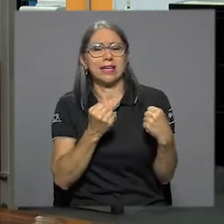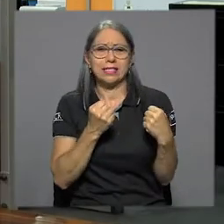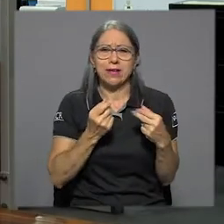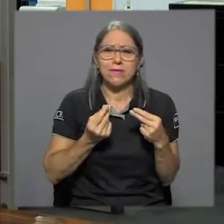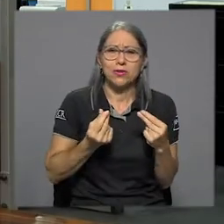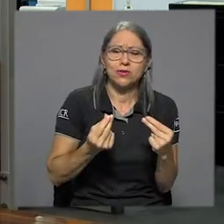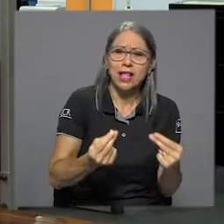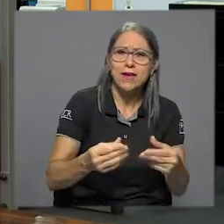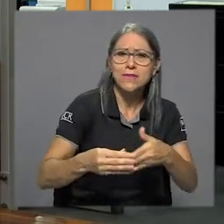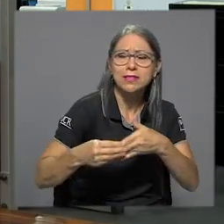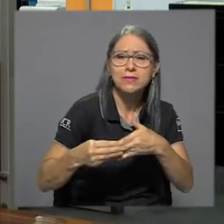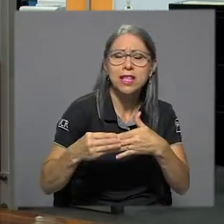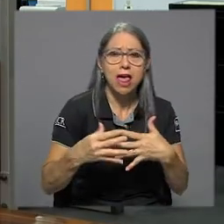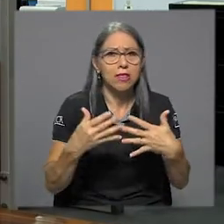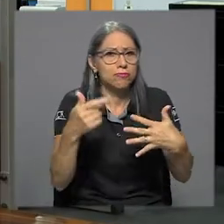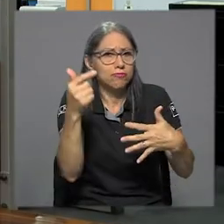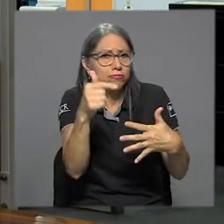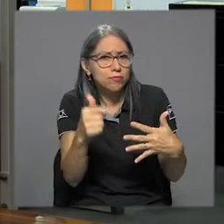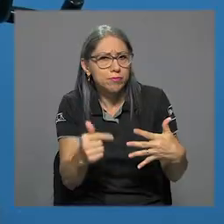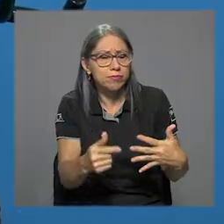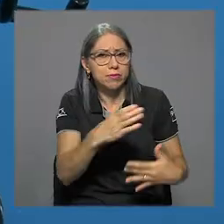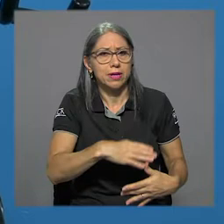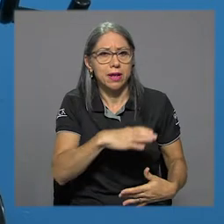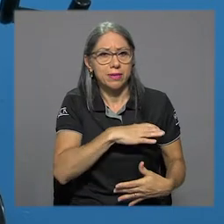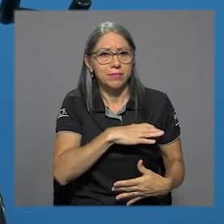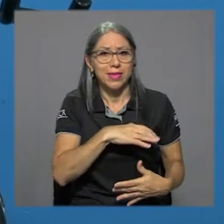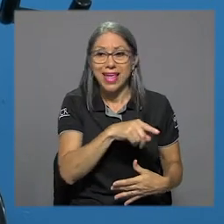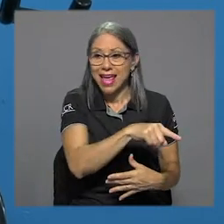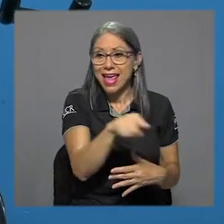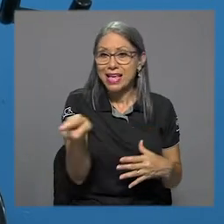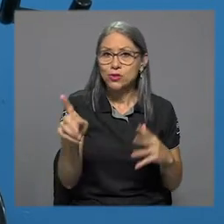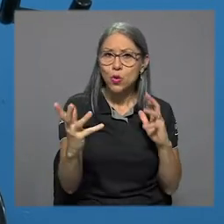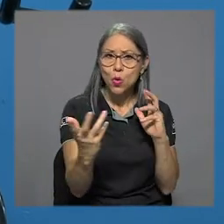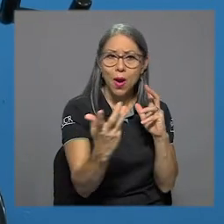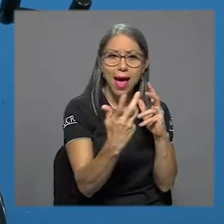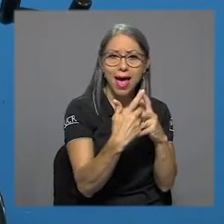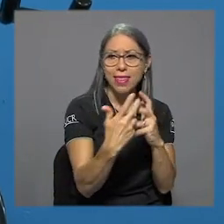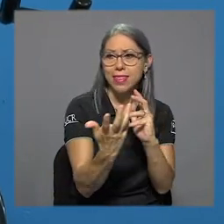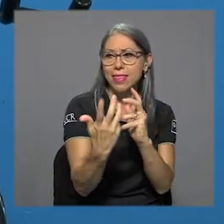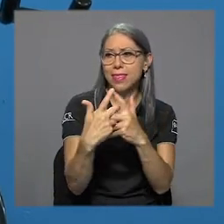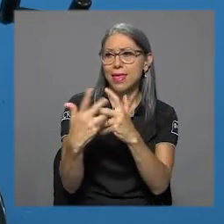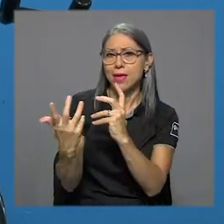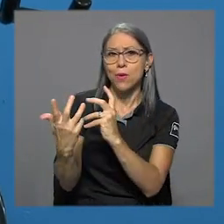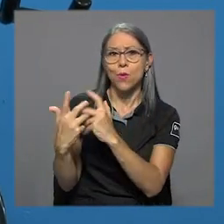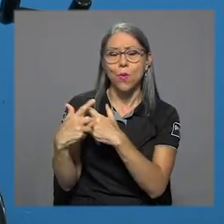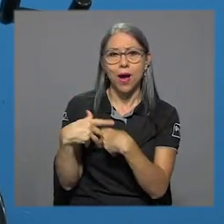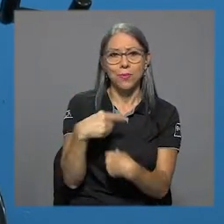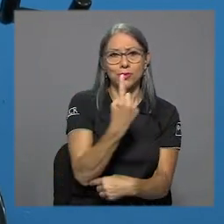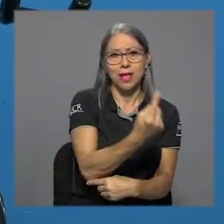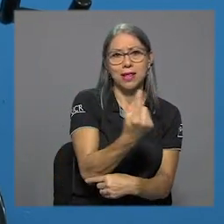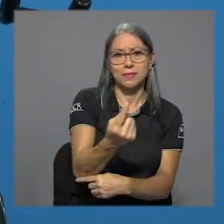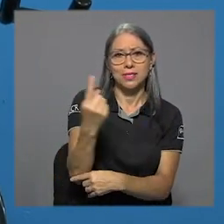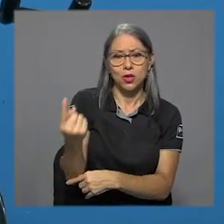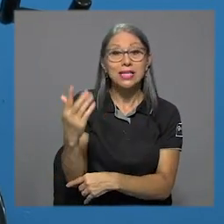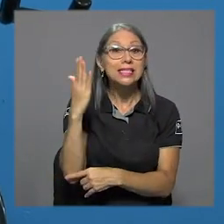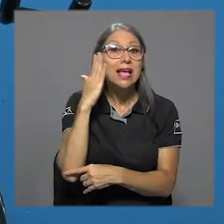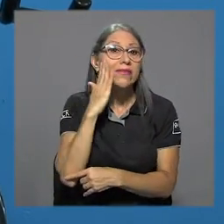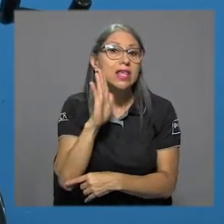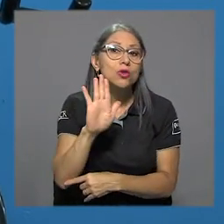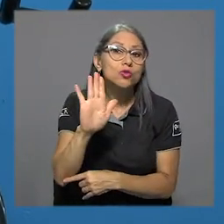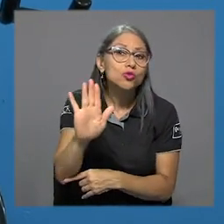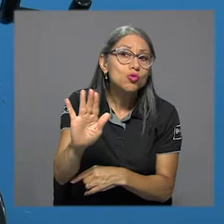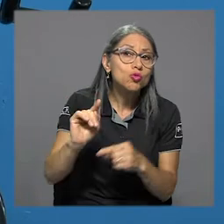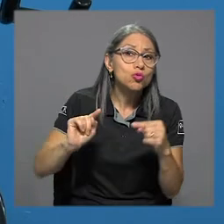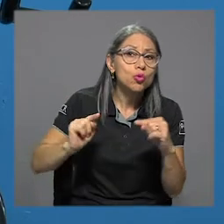flexibilidad. Eso siempre lo adecuamos según lo que es las capacidades de cada persona, tomando en